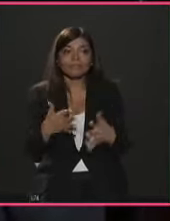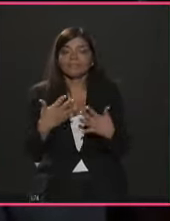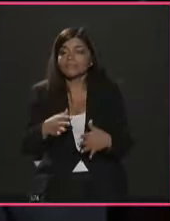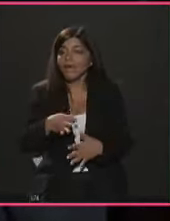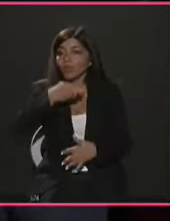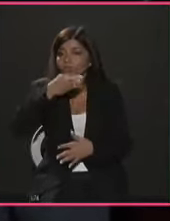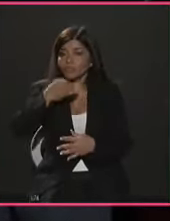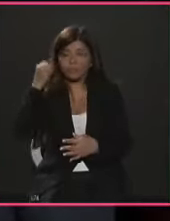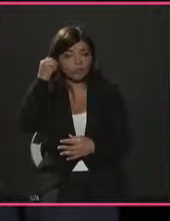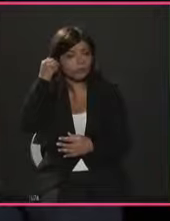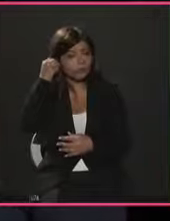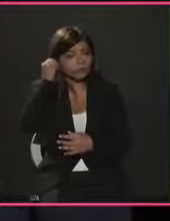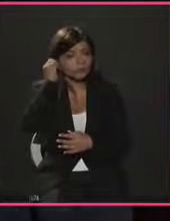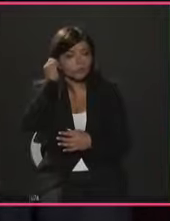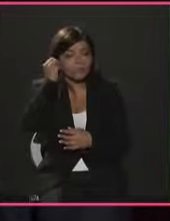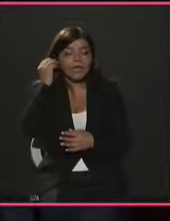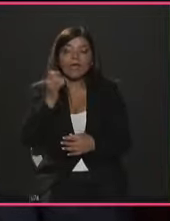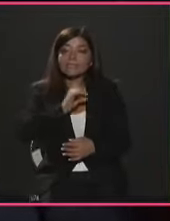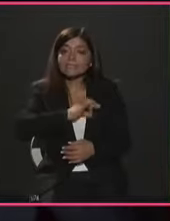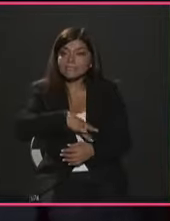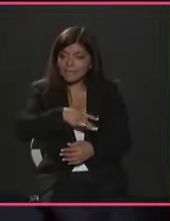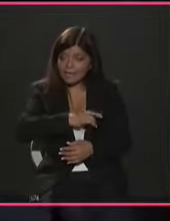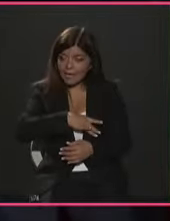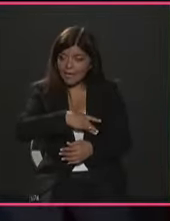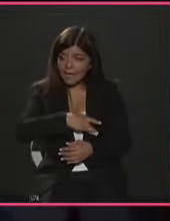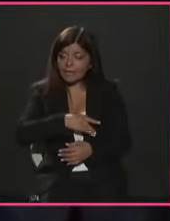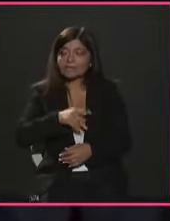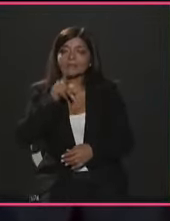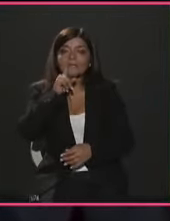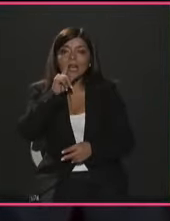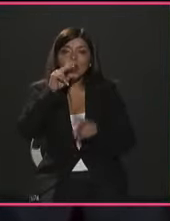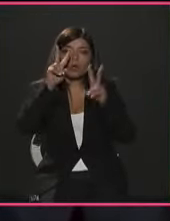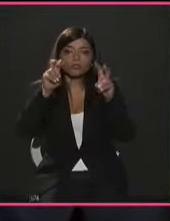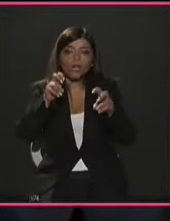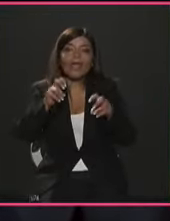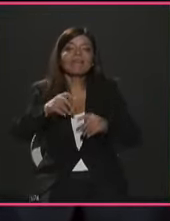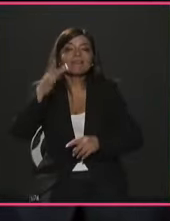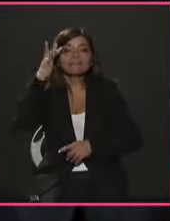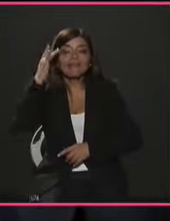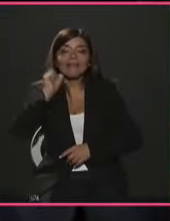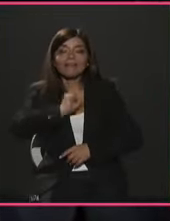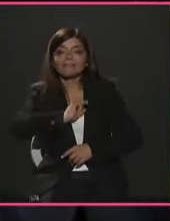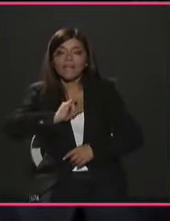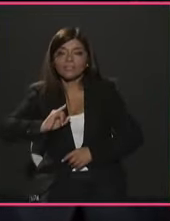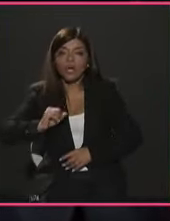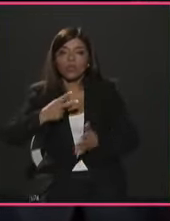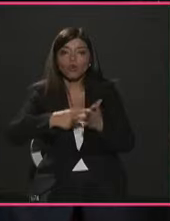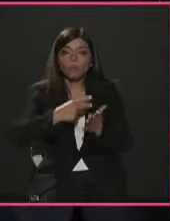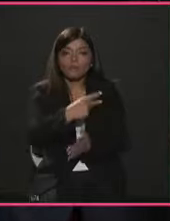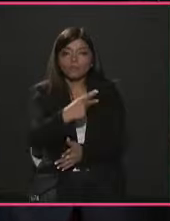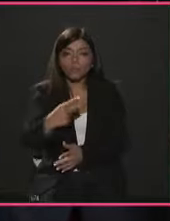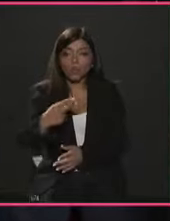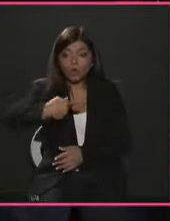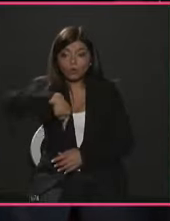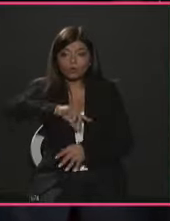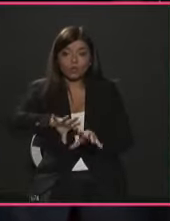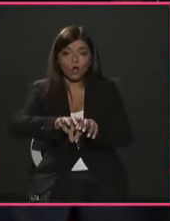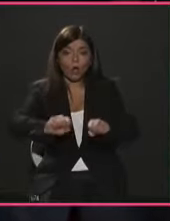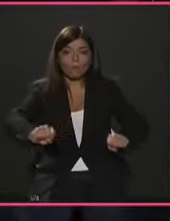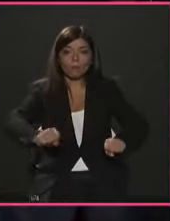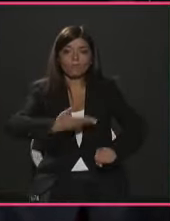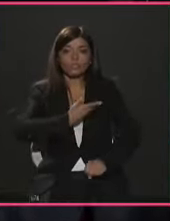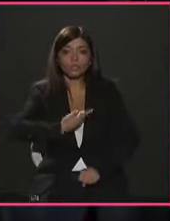presidente chile cuenta con una política de Inteligencia artificial desde el 2021 y parte de el compromiso que tomamos como